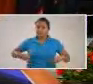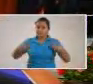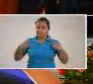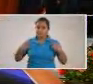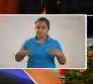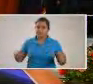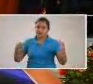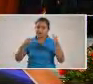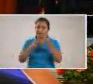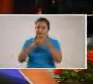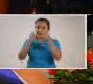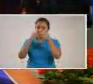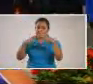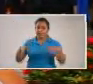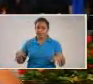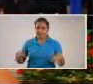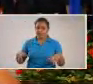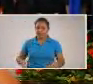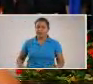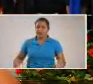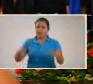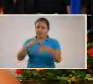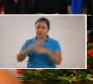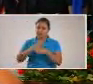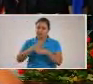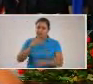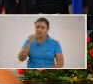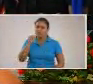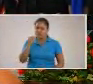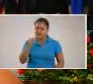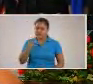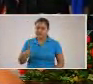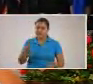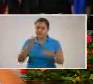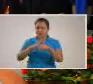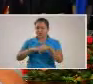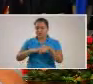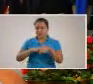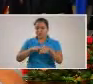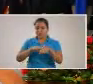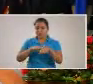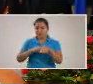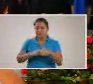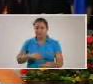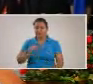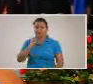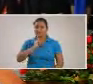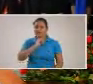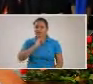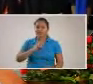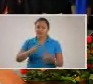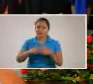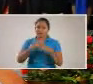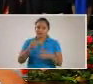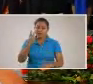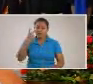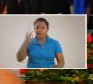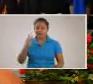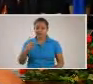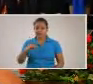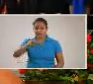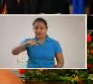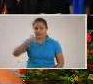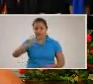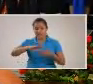derrotar, van a tomar el control de Israel. Entonces dice: cuando veáis a Jerusalén rodeada de ejércitos,